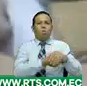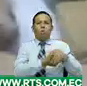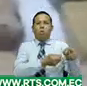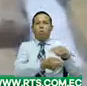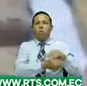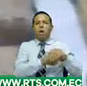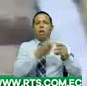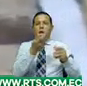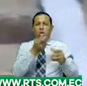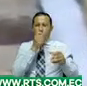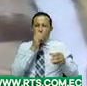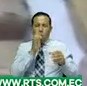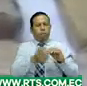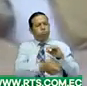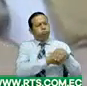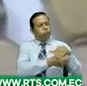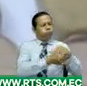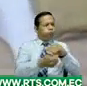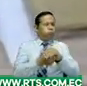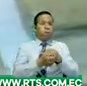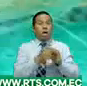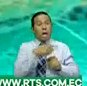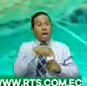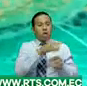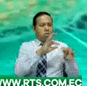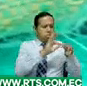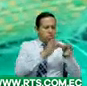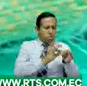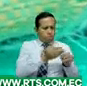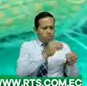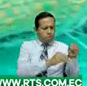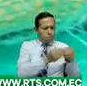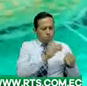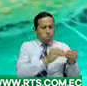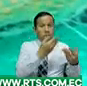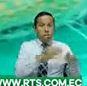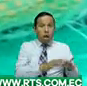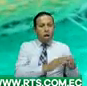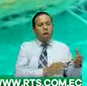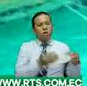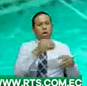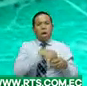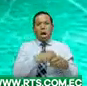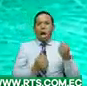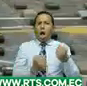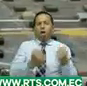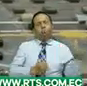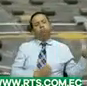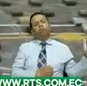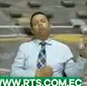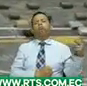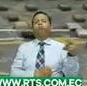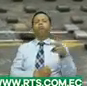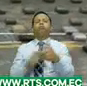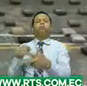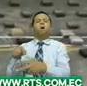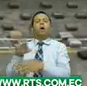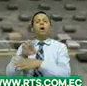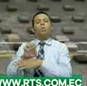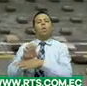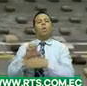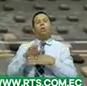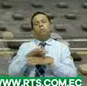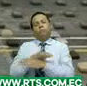este sitio y luego se encaletaba en vehículos o las llamadas mulas del narcotráfico son las que se encargaban de pasar la frontera con la sustancia. Después